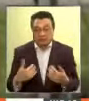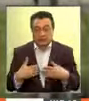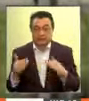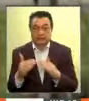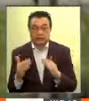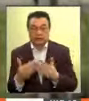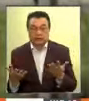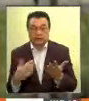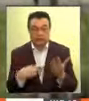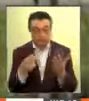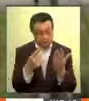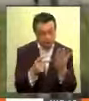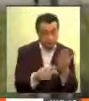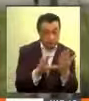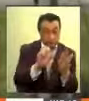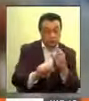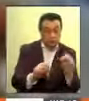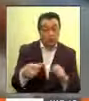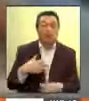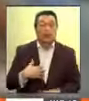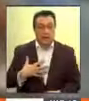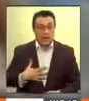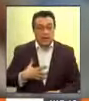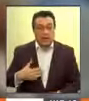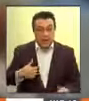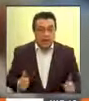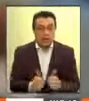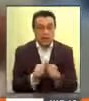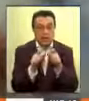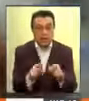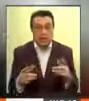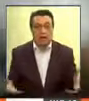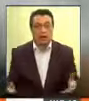Con el diagnóstico que le dieron, uno quiere estar con él.